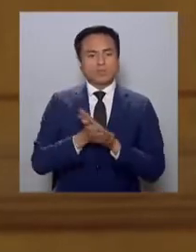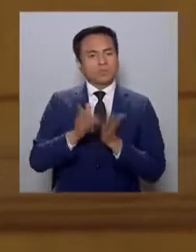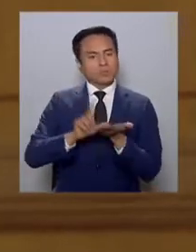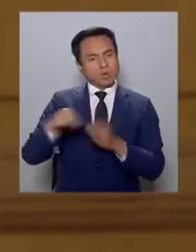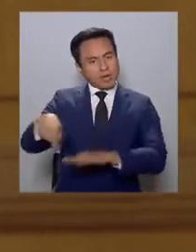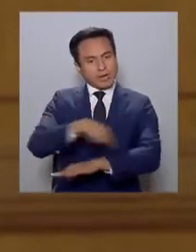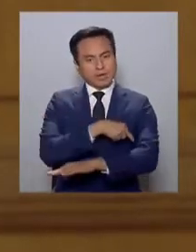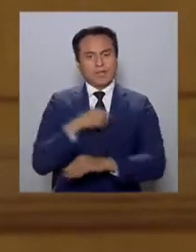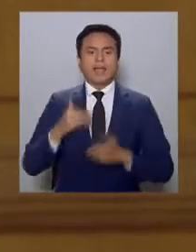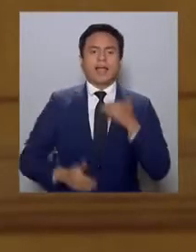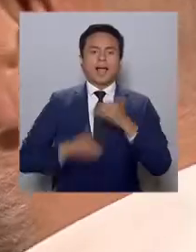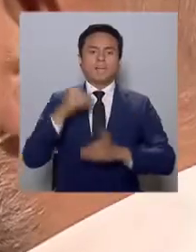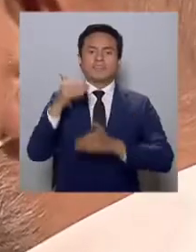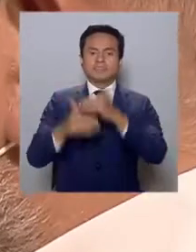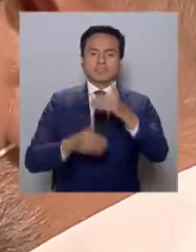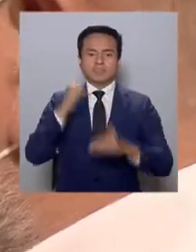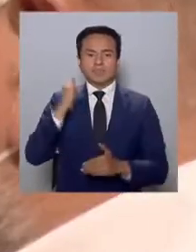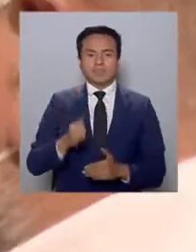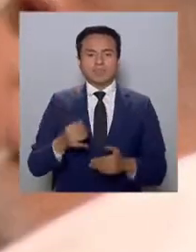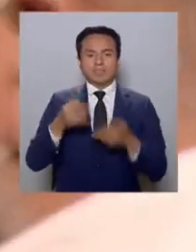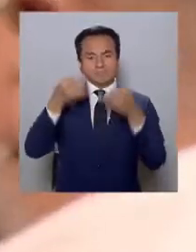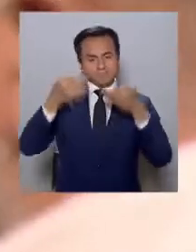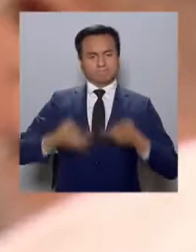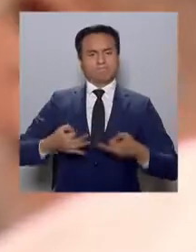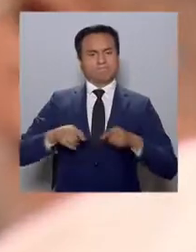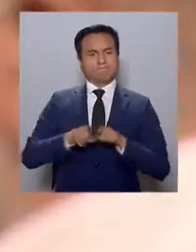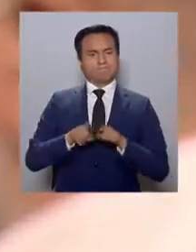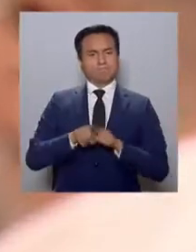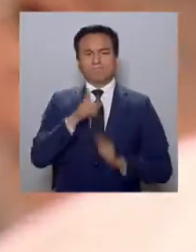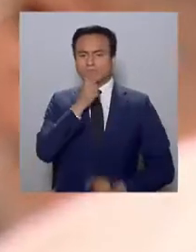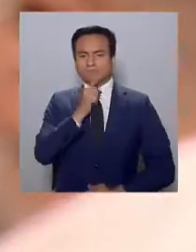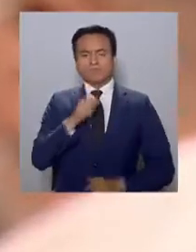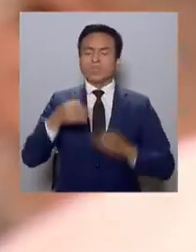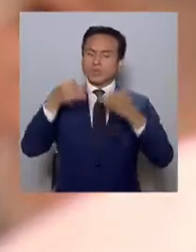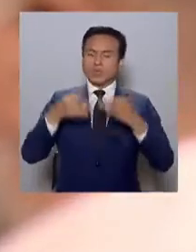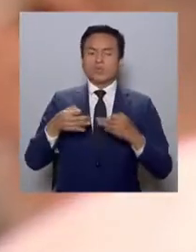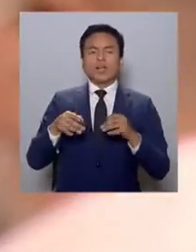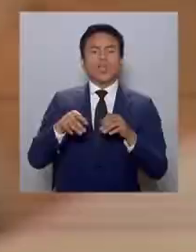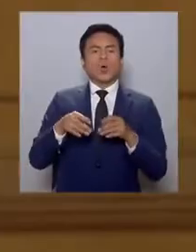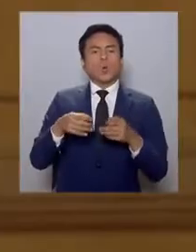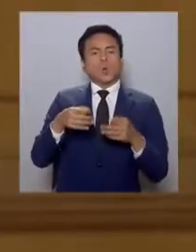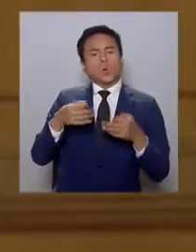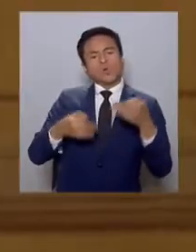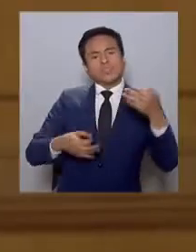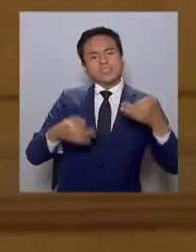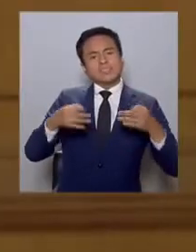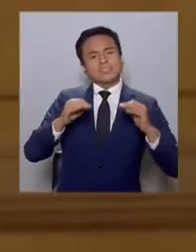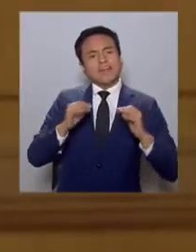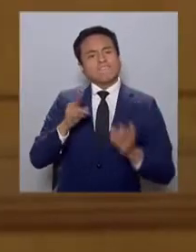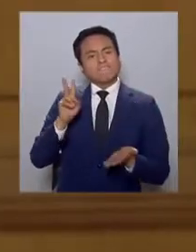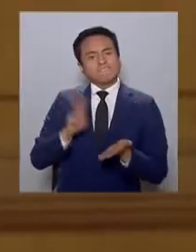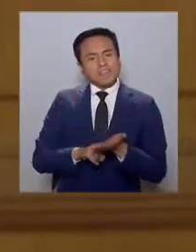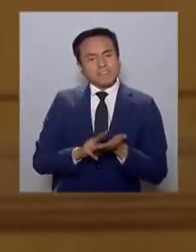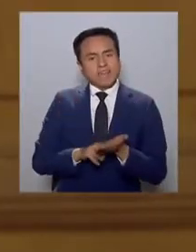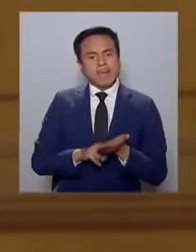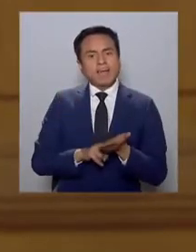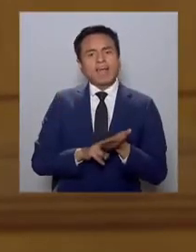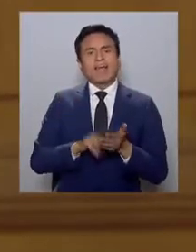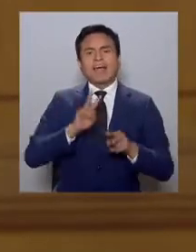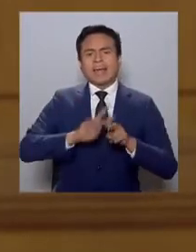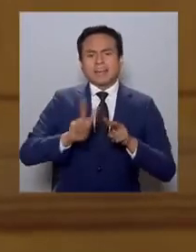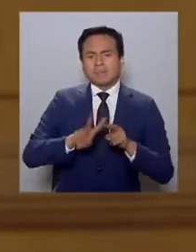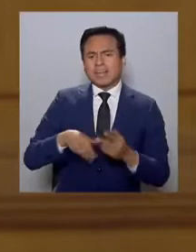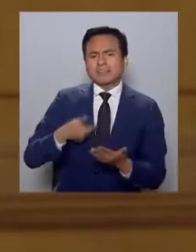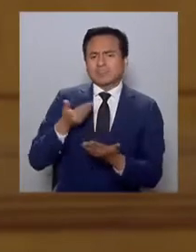lugar, avanzando sin duda en justicia, en verdad, en